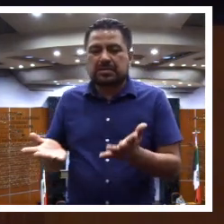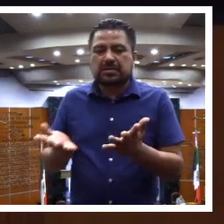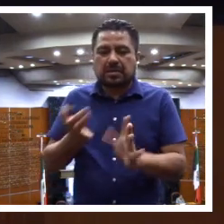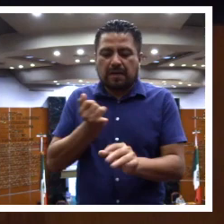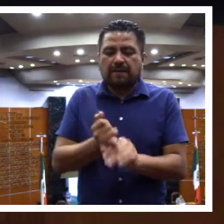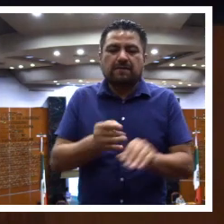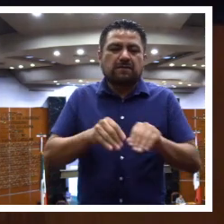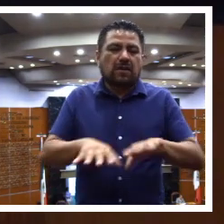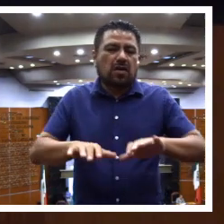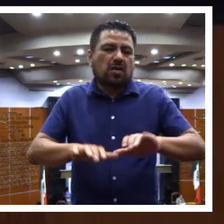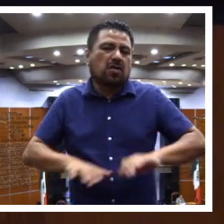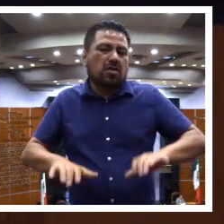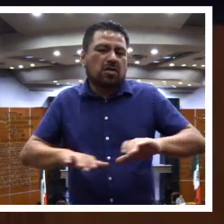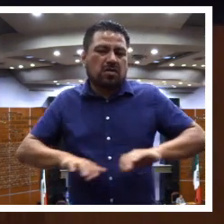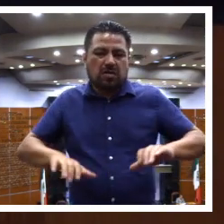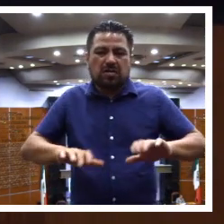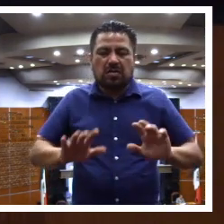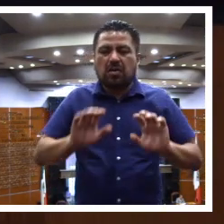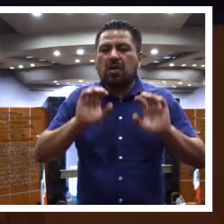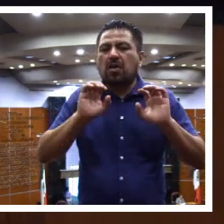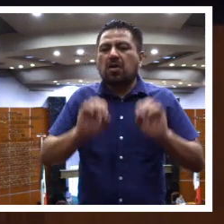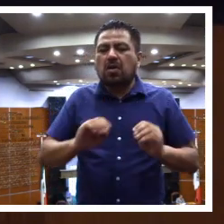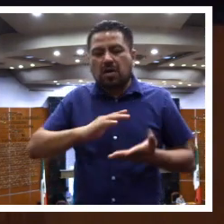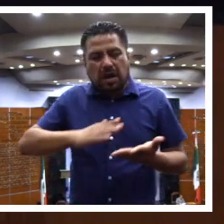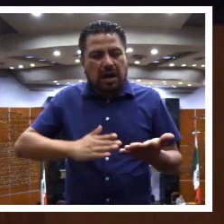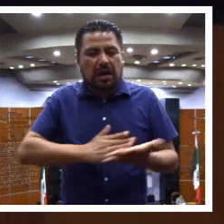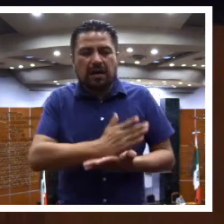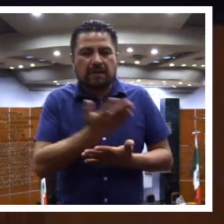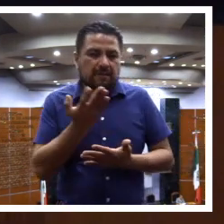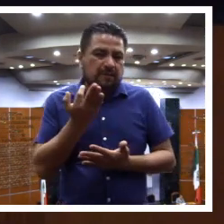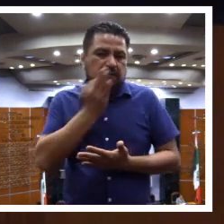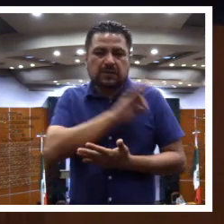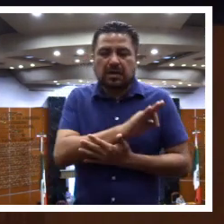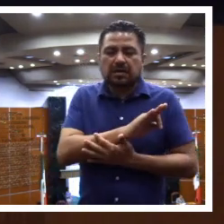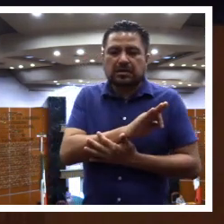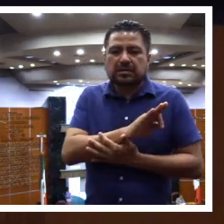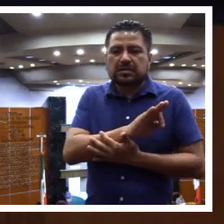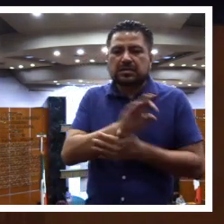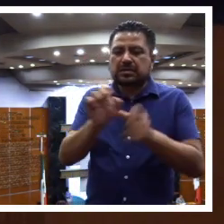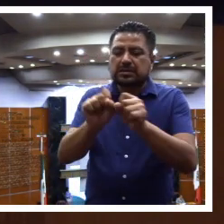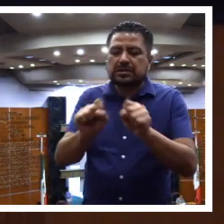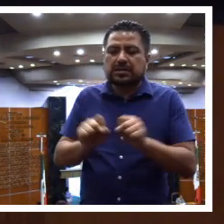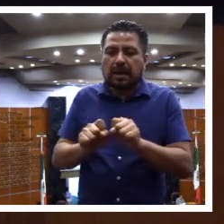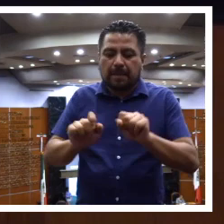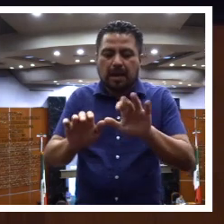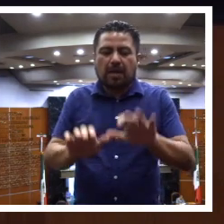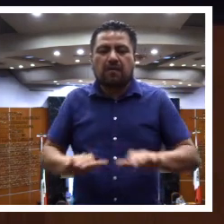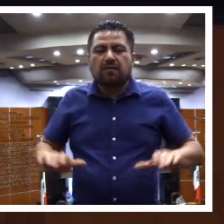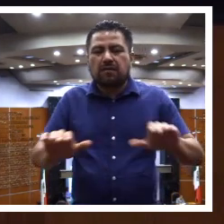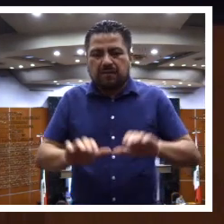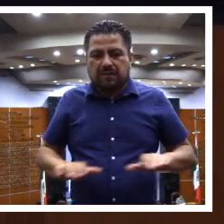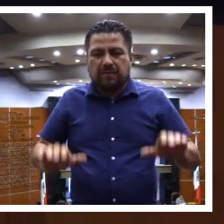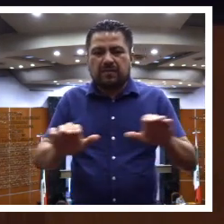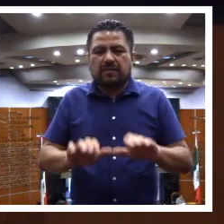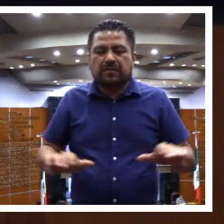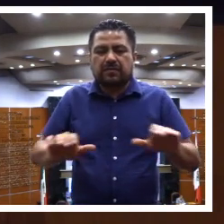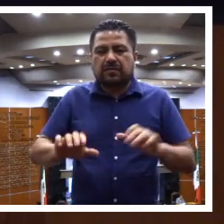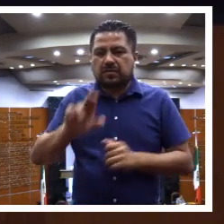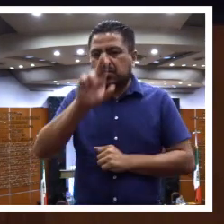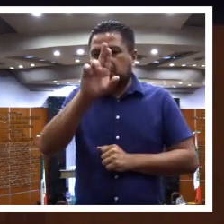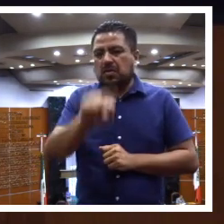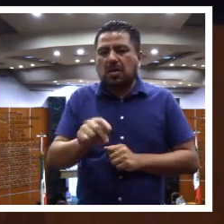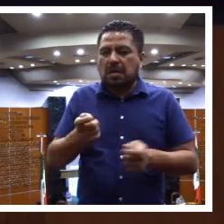informático indebido o acceso ilícito a sistemas informáticos no